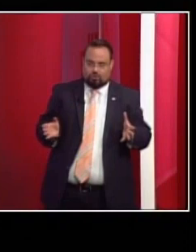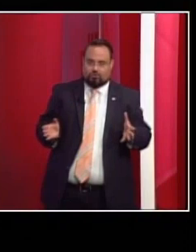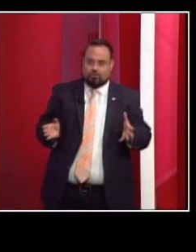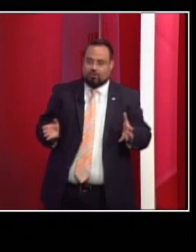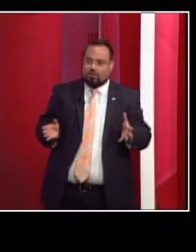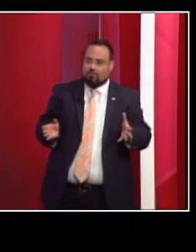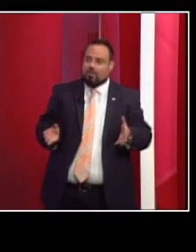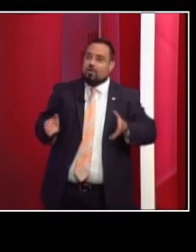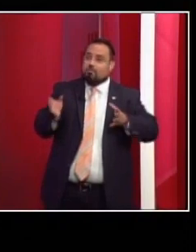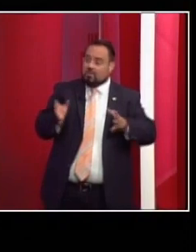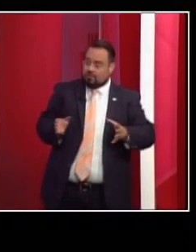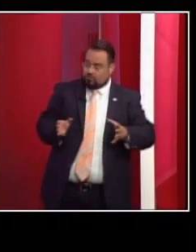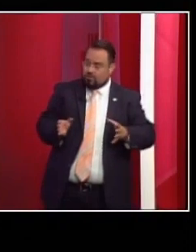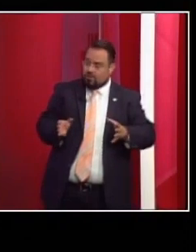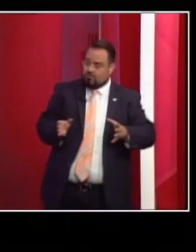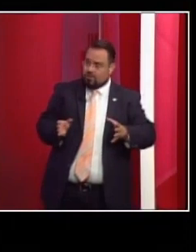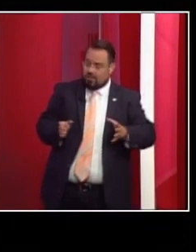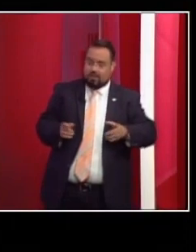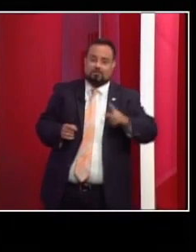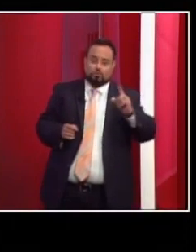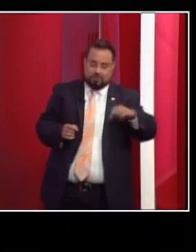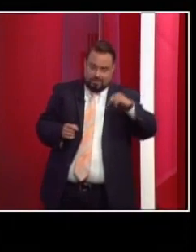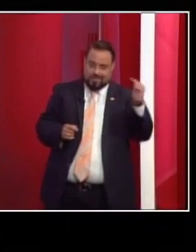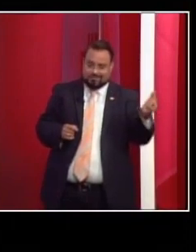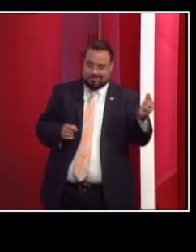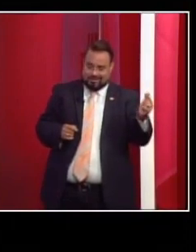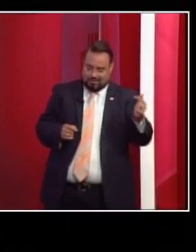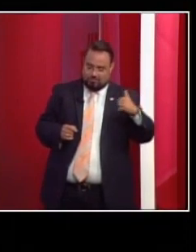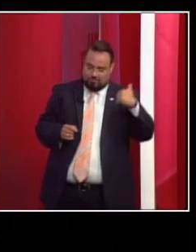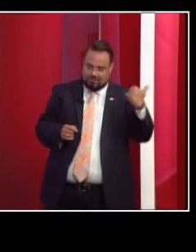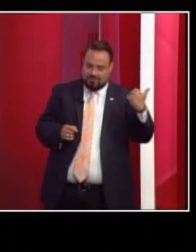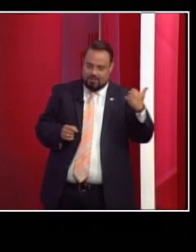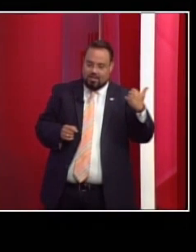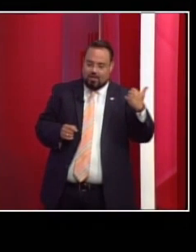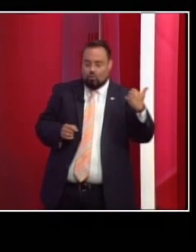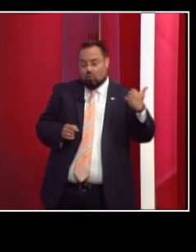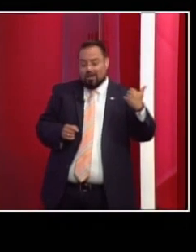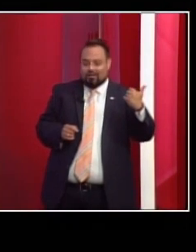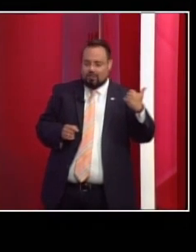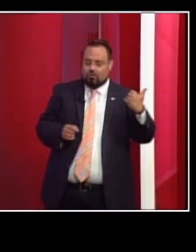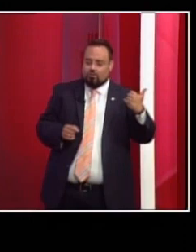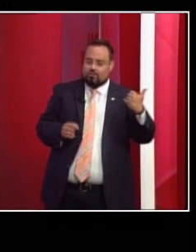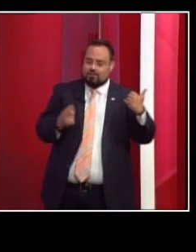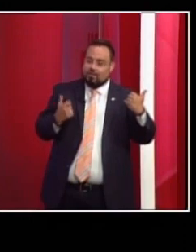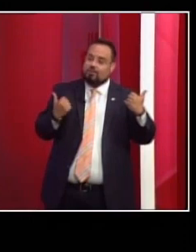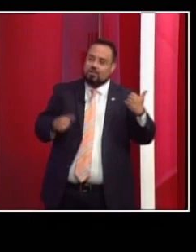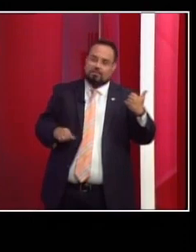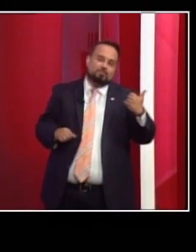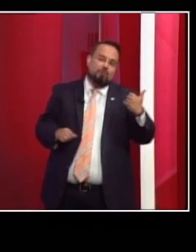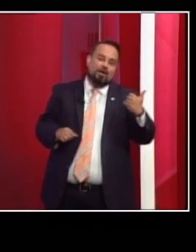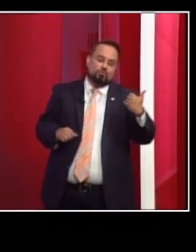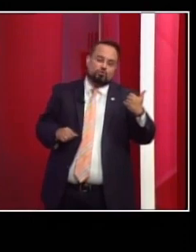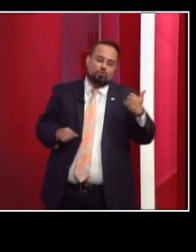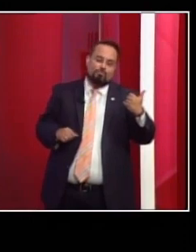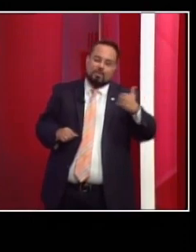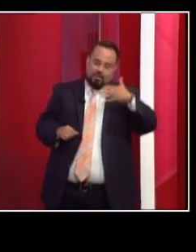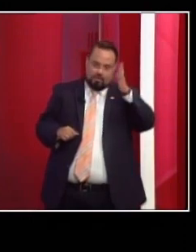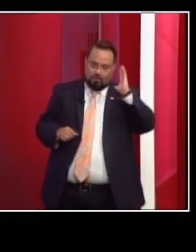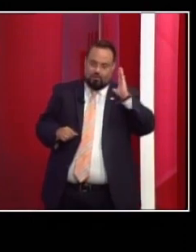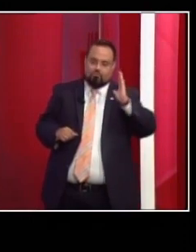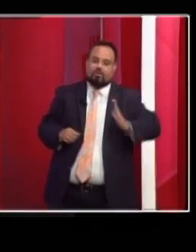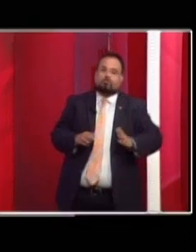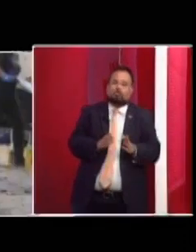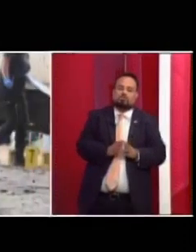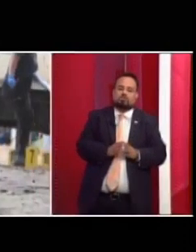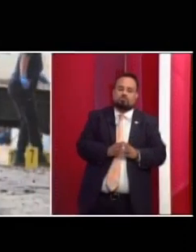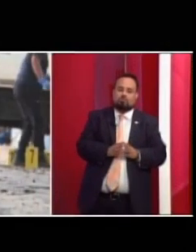cuestión terrible mientras hoy en la mañana sucedía este ataque con más de alrededor de 30 disparos y